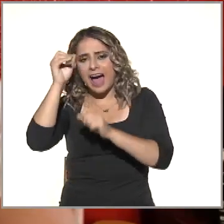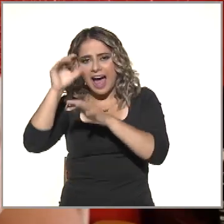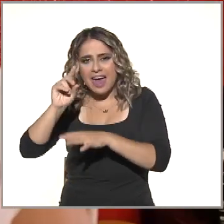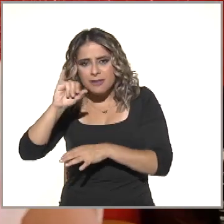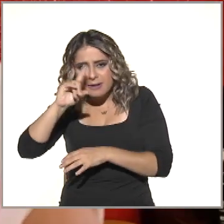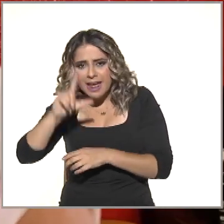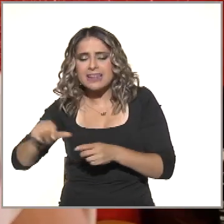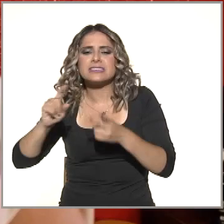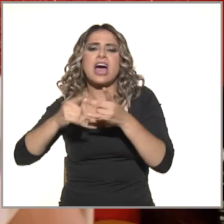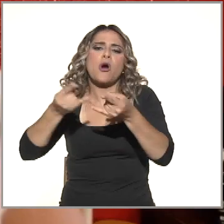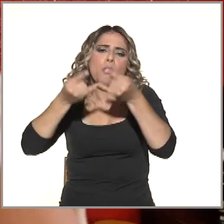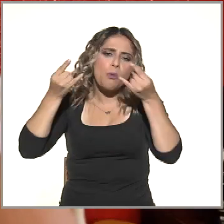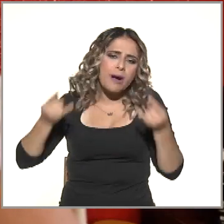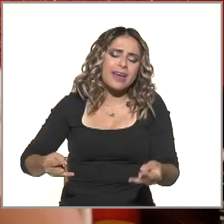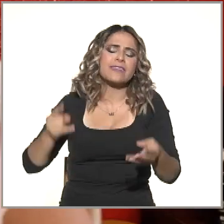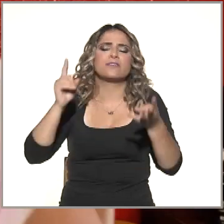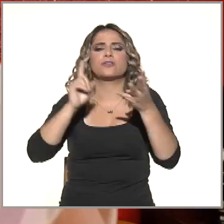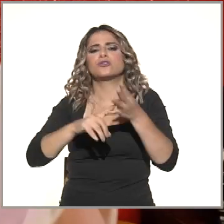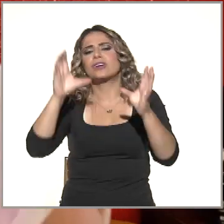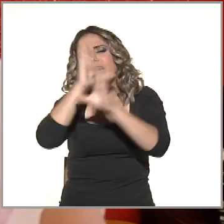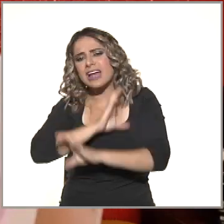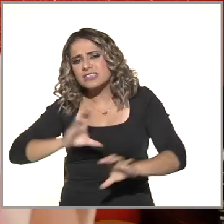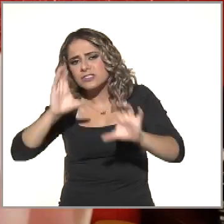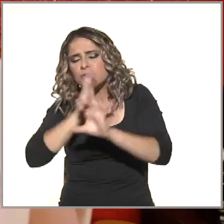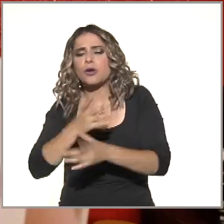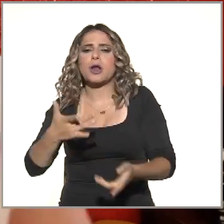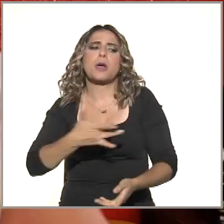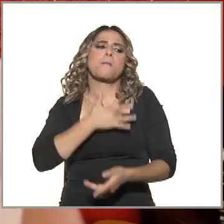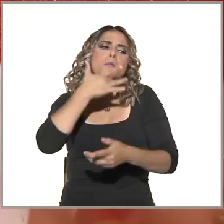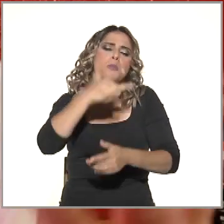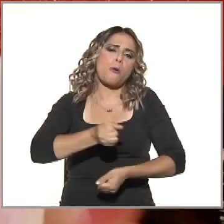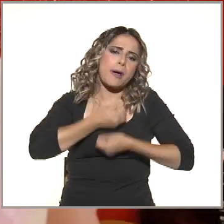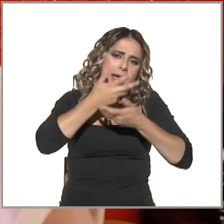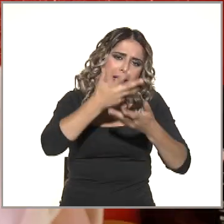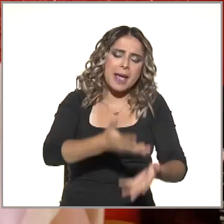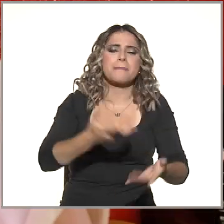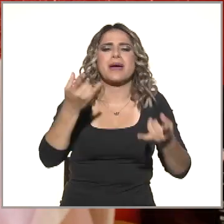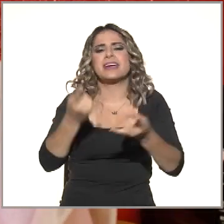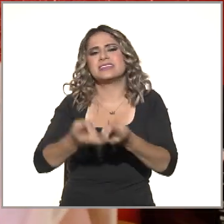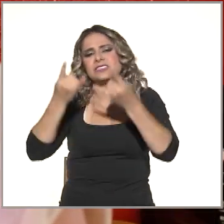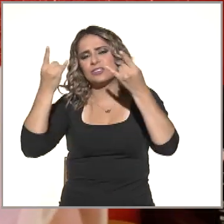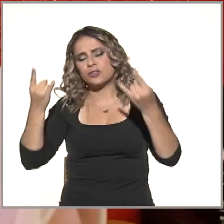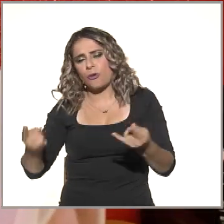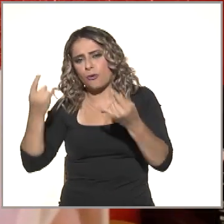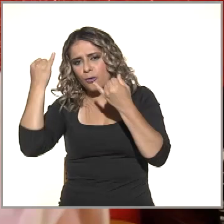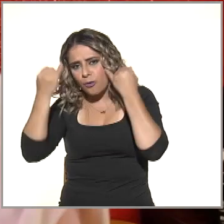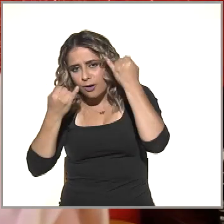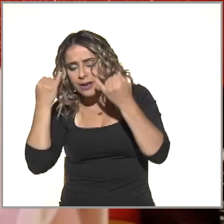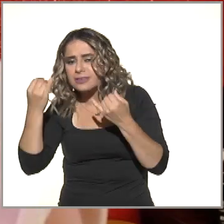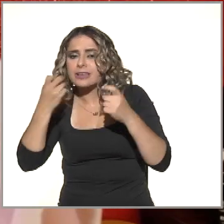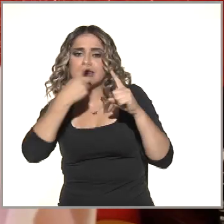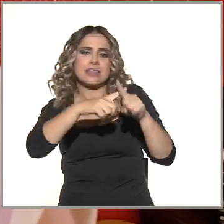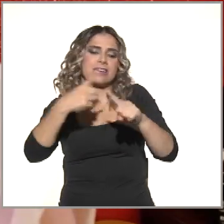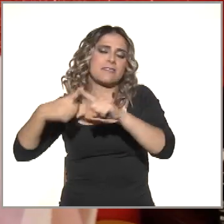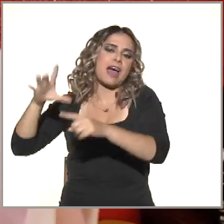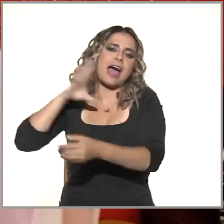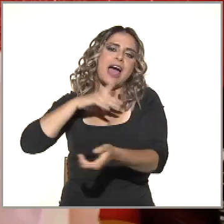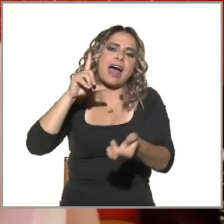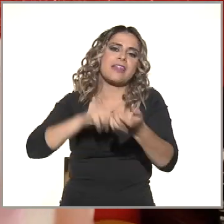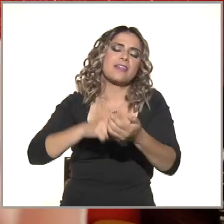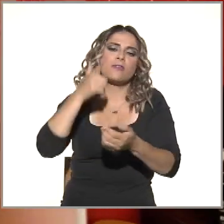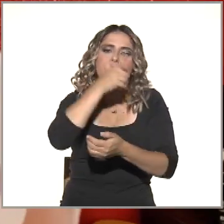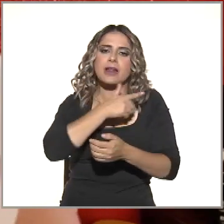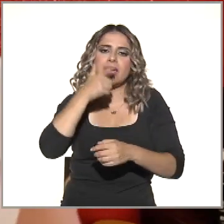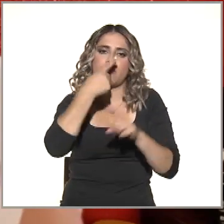proverbios, cuentos, canciones, poemas, leyendas y muchas otras expresiones de la tradición oral que